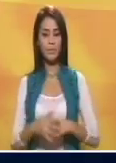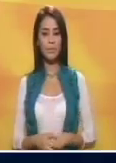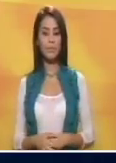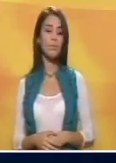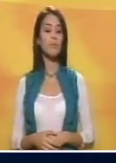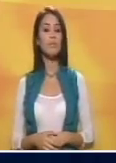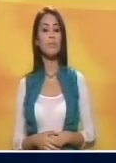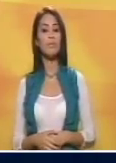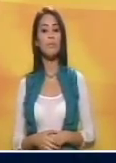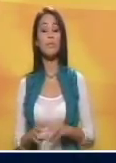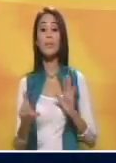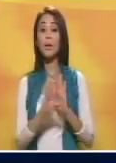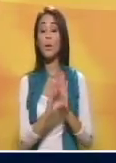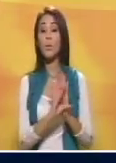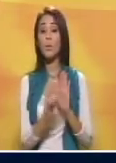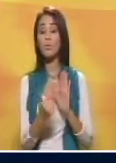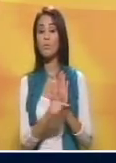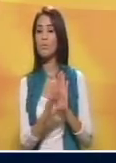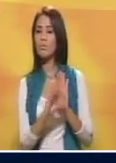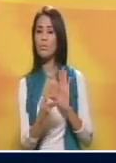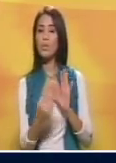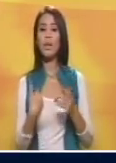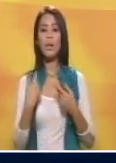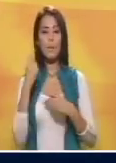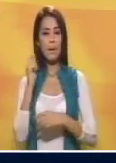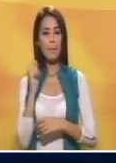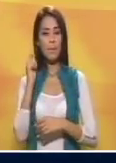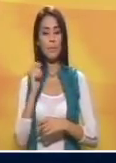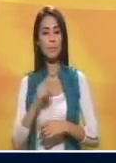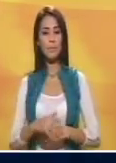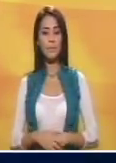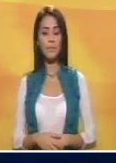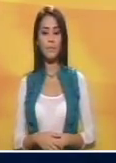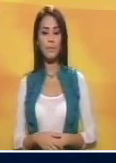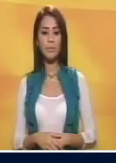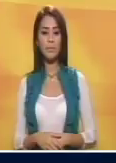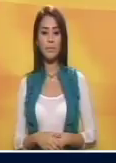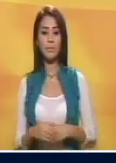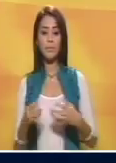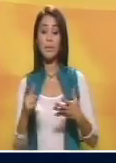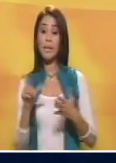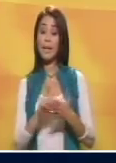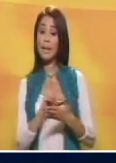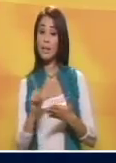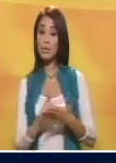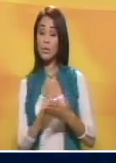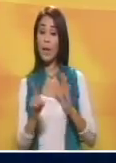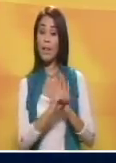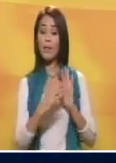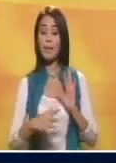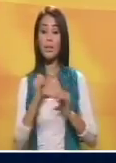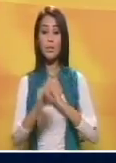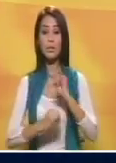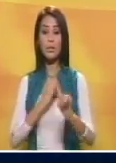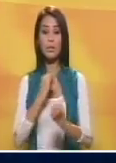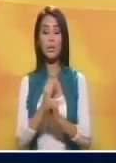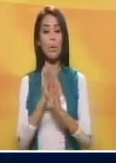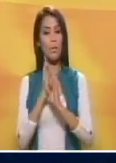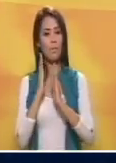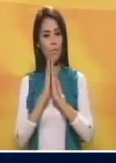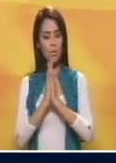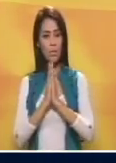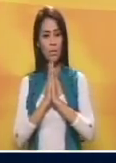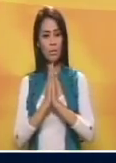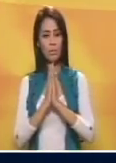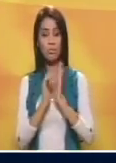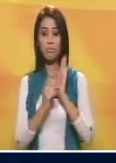la Convención de Viena sobre relaciones diplomáticas. Lectura del derecho internacional para que, por favor, deje de